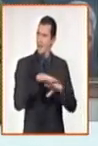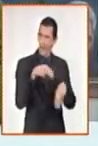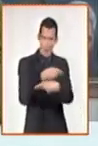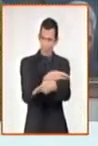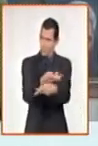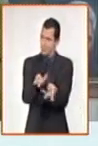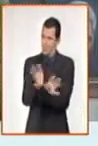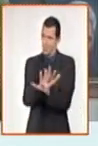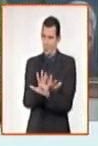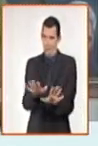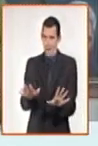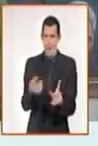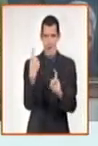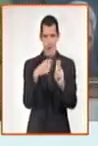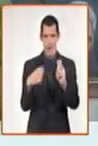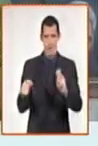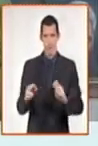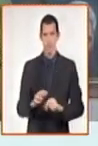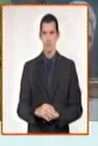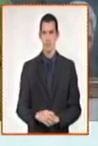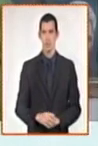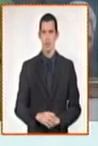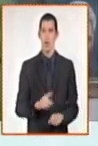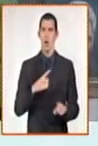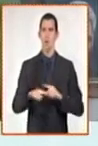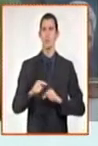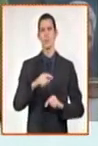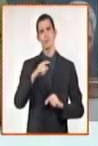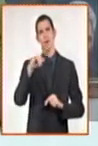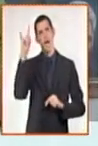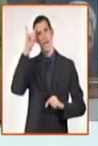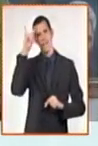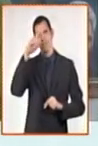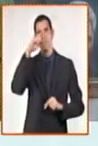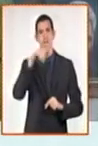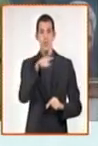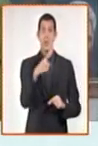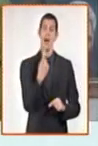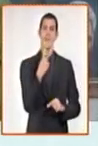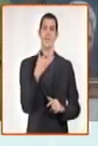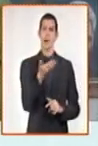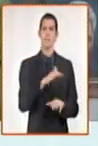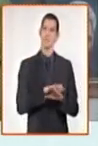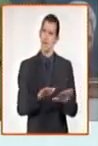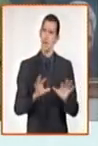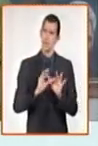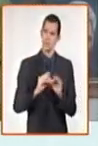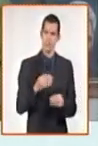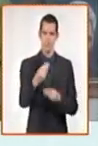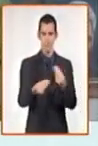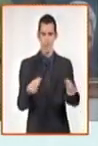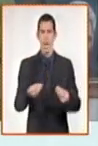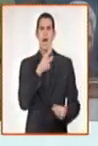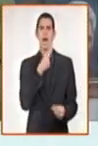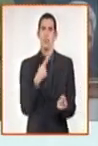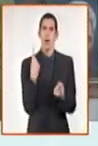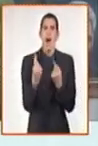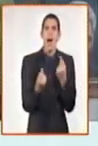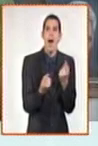la población ha comenzado a adquirirla, así como la leche para los niños, y se comienza también la distribución de algunas